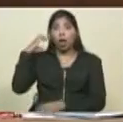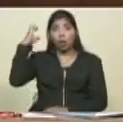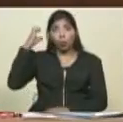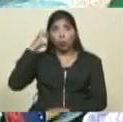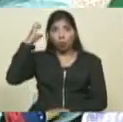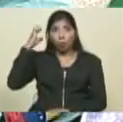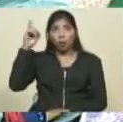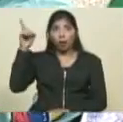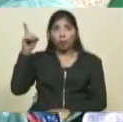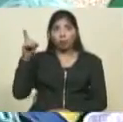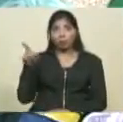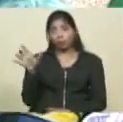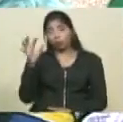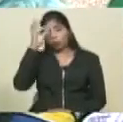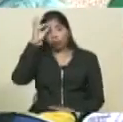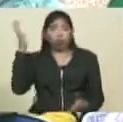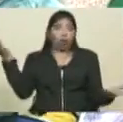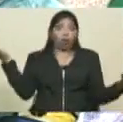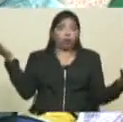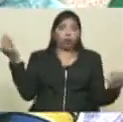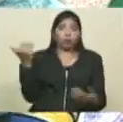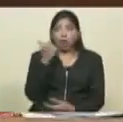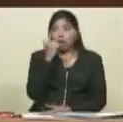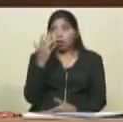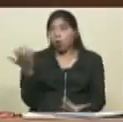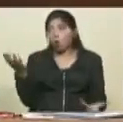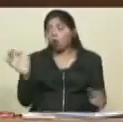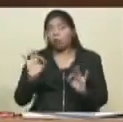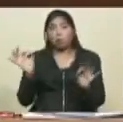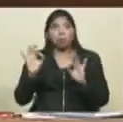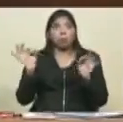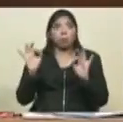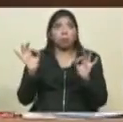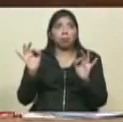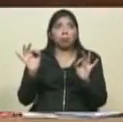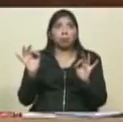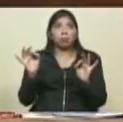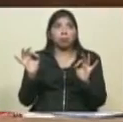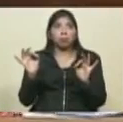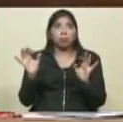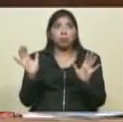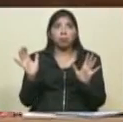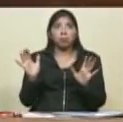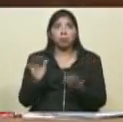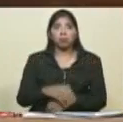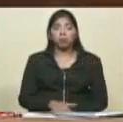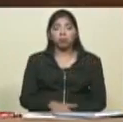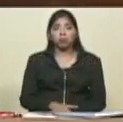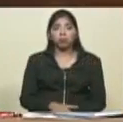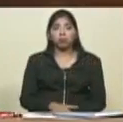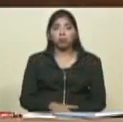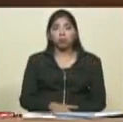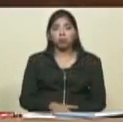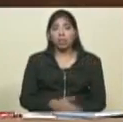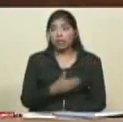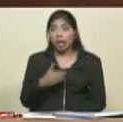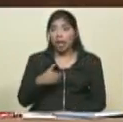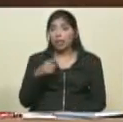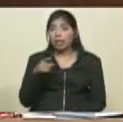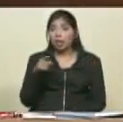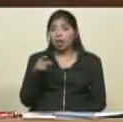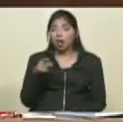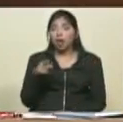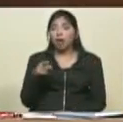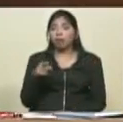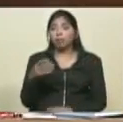no sabemos si reírnos, porque es tragicómico. Se pretendía aplicar sanciones desde el